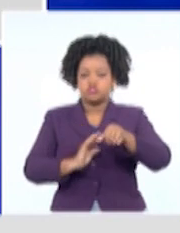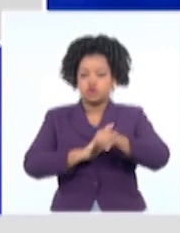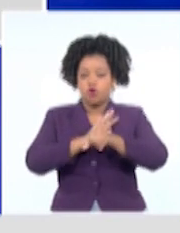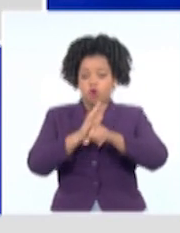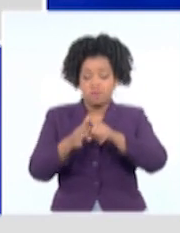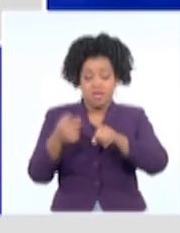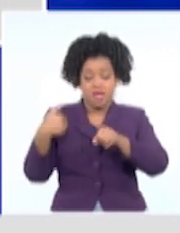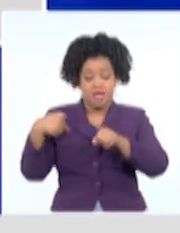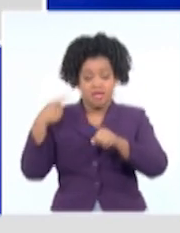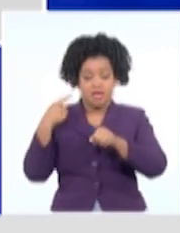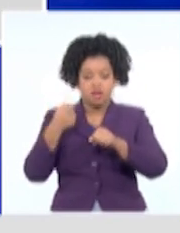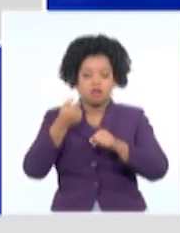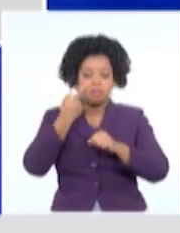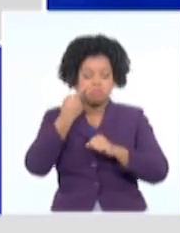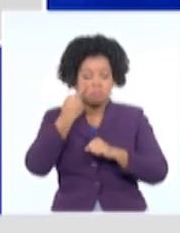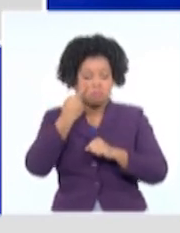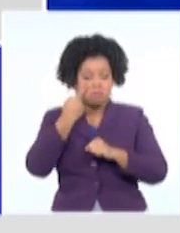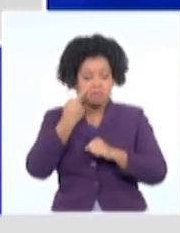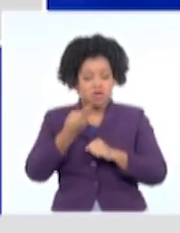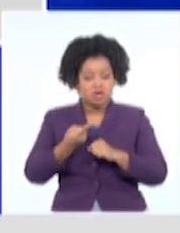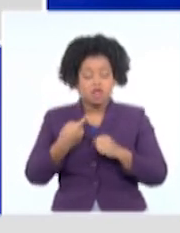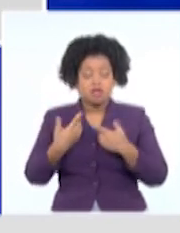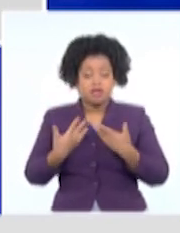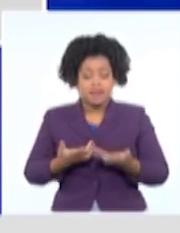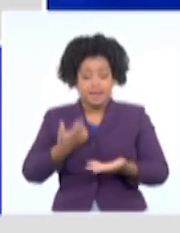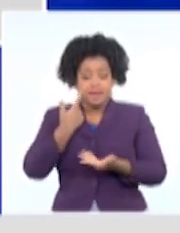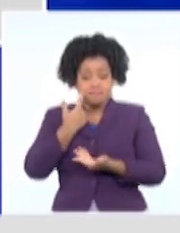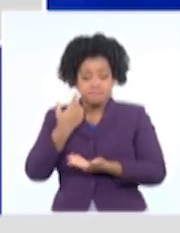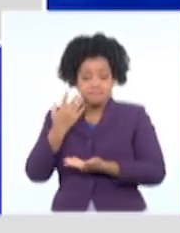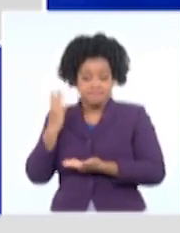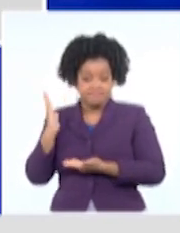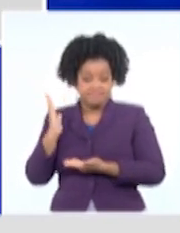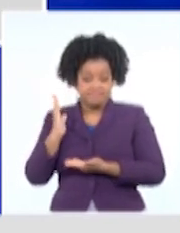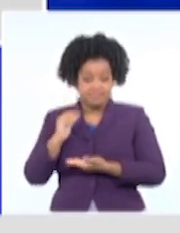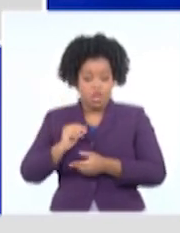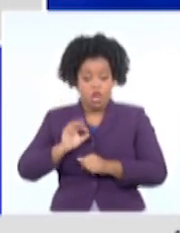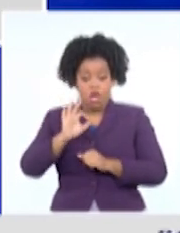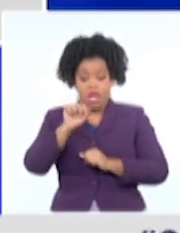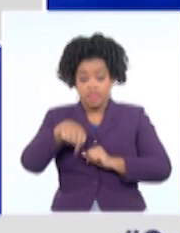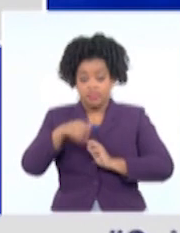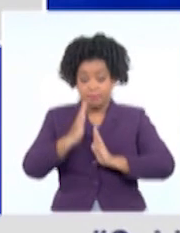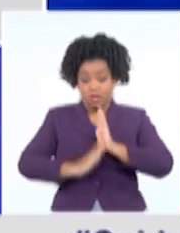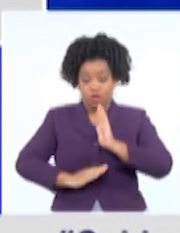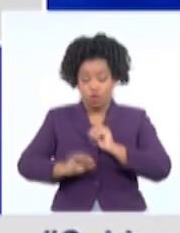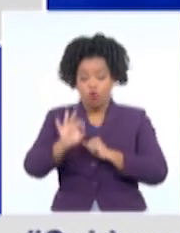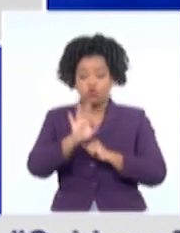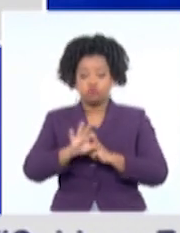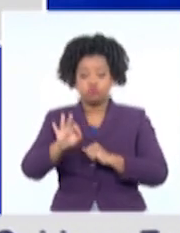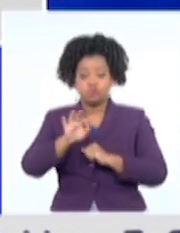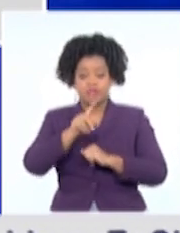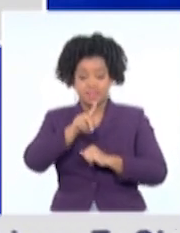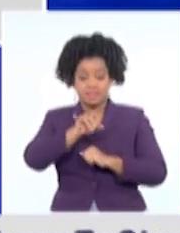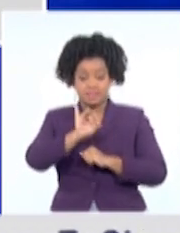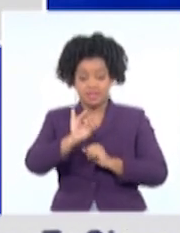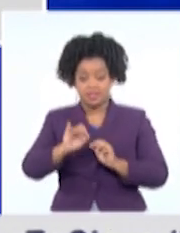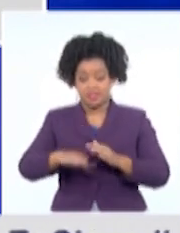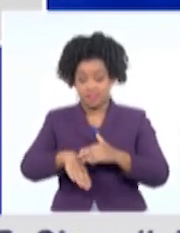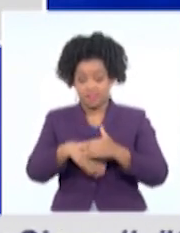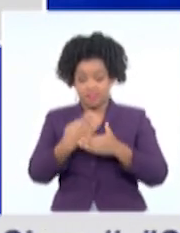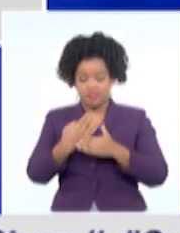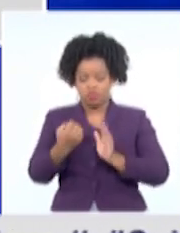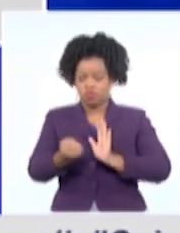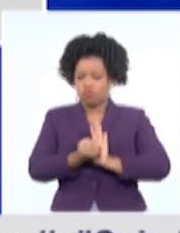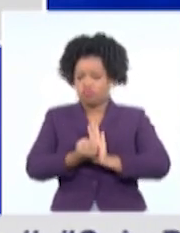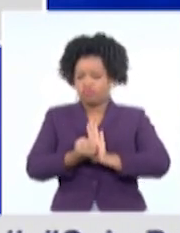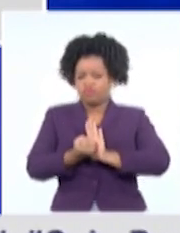puede apreciar que en estos primeros 17 días del mes de octubre se han confirmado